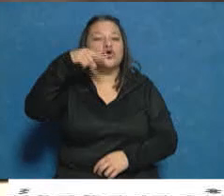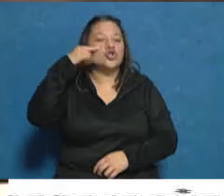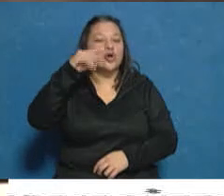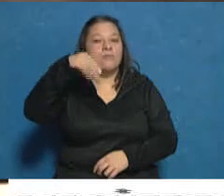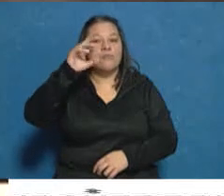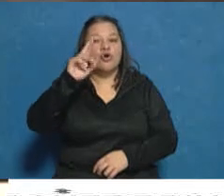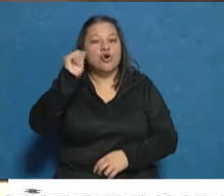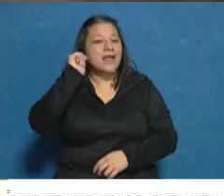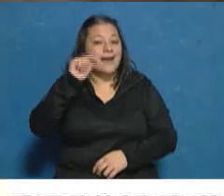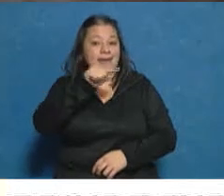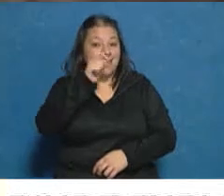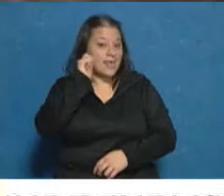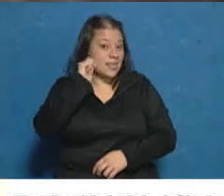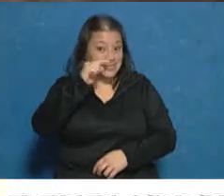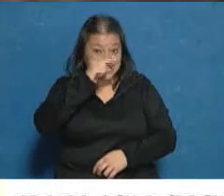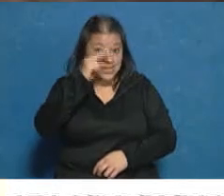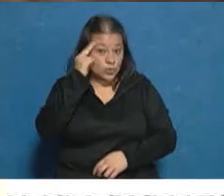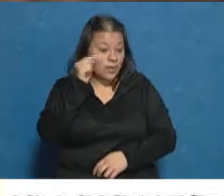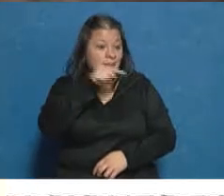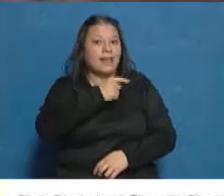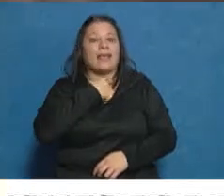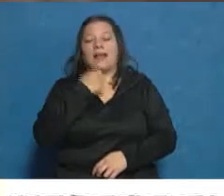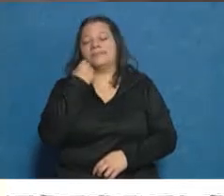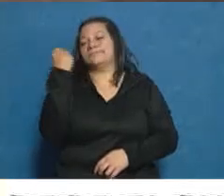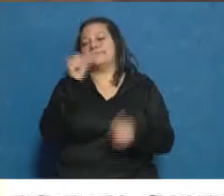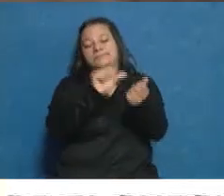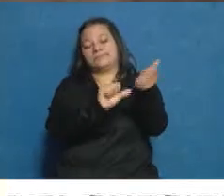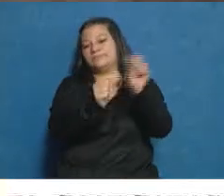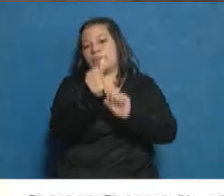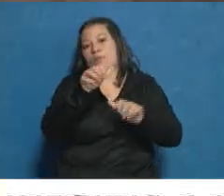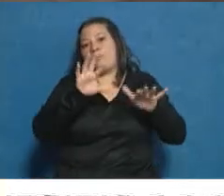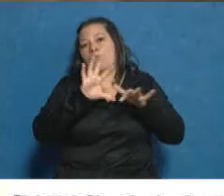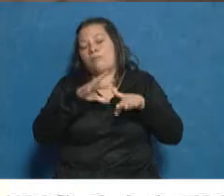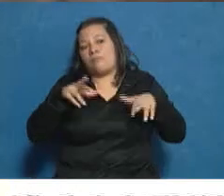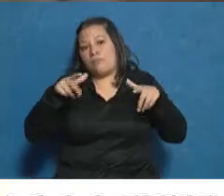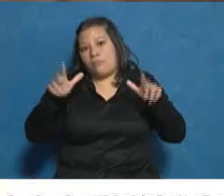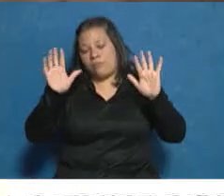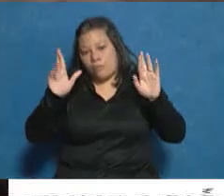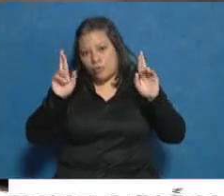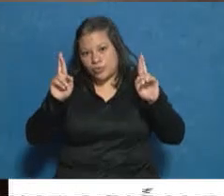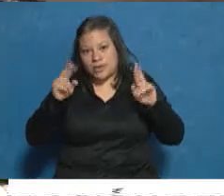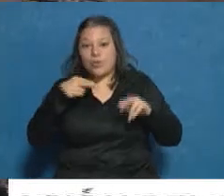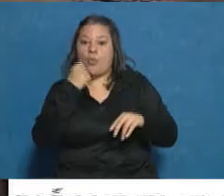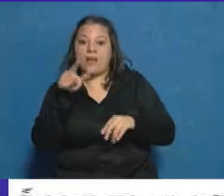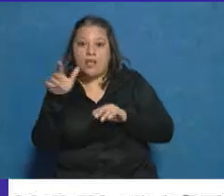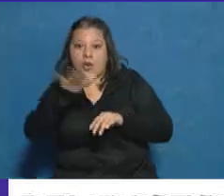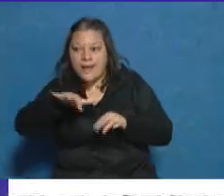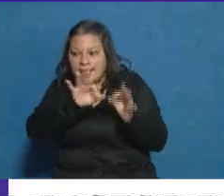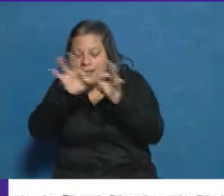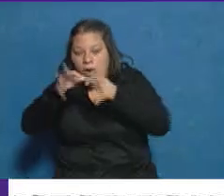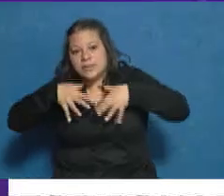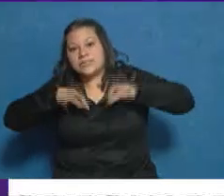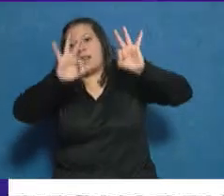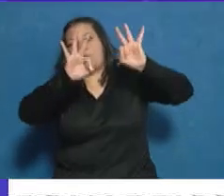años, que fue lo que vos nos contabas, ¿no? Intentó quitarse la vida, pero fue rescatado por un hijo que llegó hasta el lugar, ¿no?,